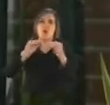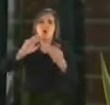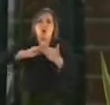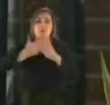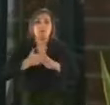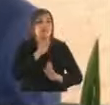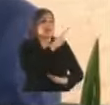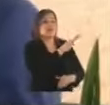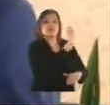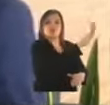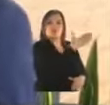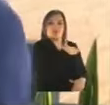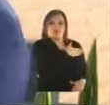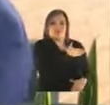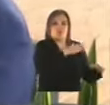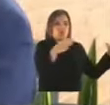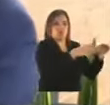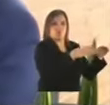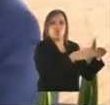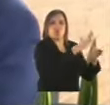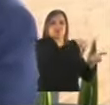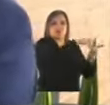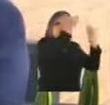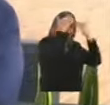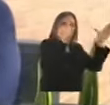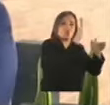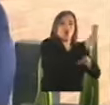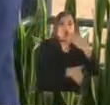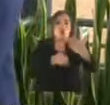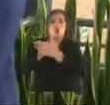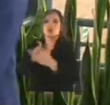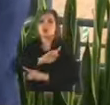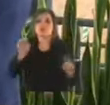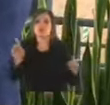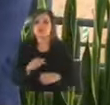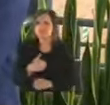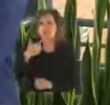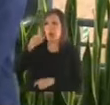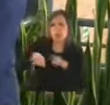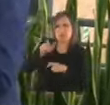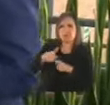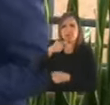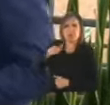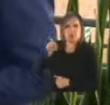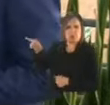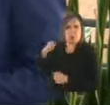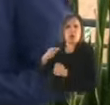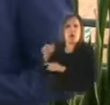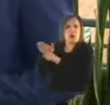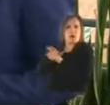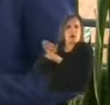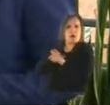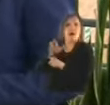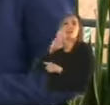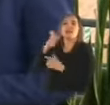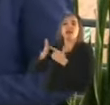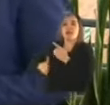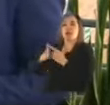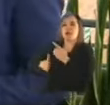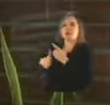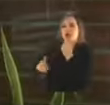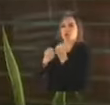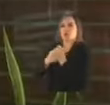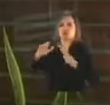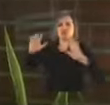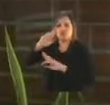reformara el acuerdo y lo hiciera trizas. Hay quienes dicen, José Daniel, que usted es uno de los consentidos de Germán Vargas Lleras. ¿Qué tan cierto es eso? No, yo con Germán Vargas